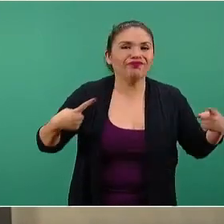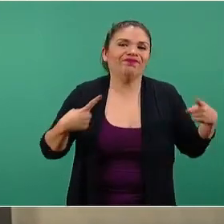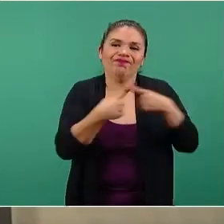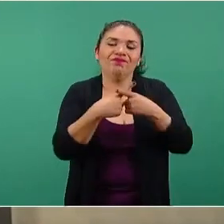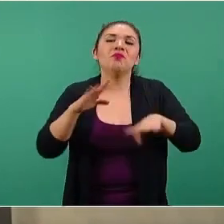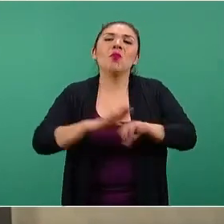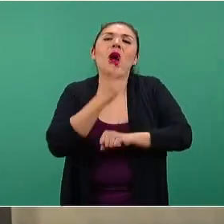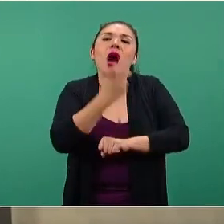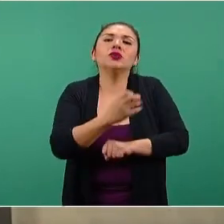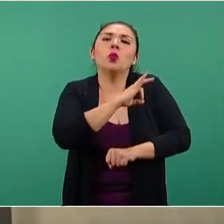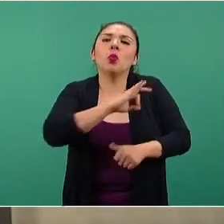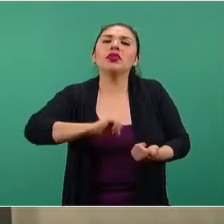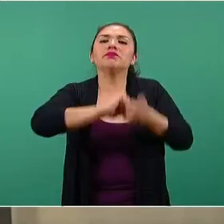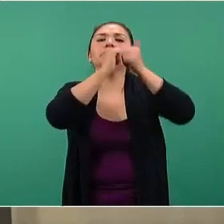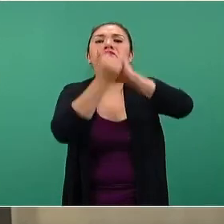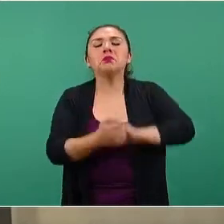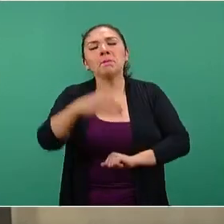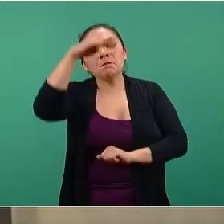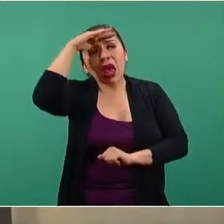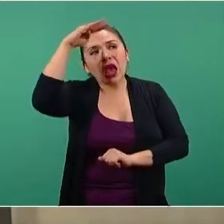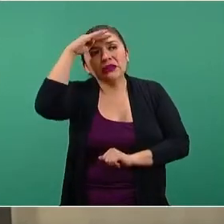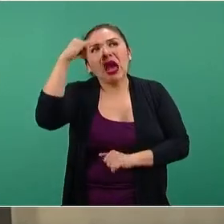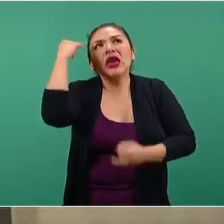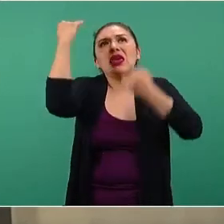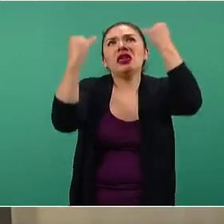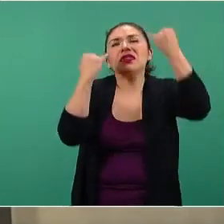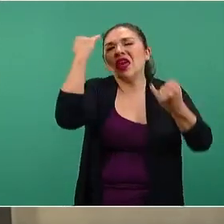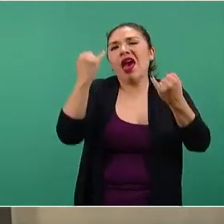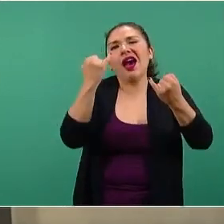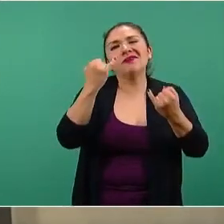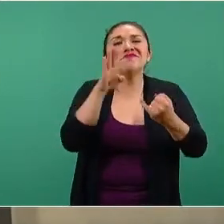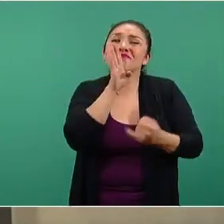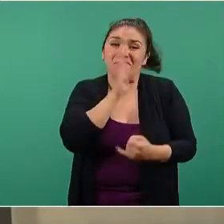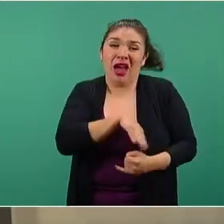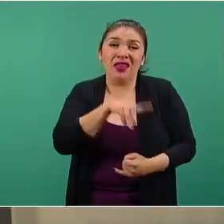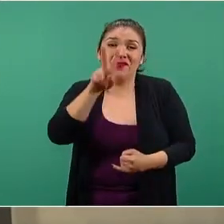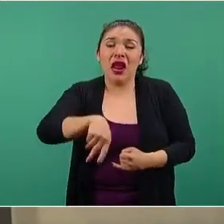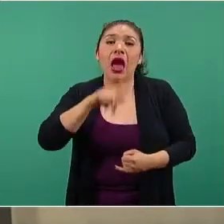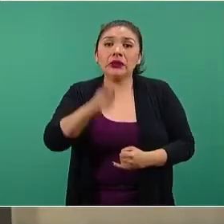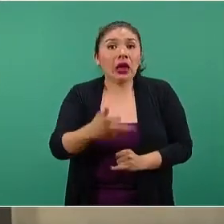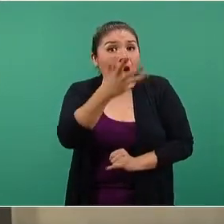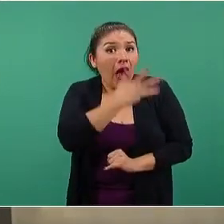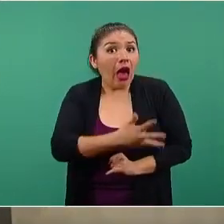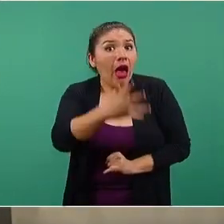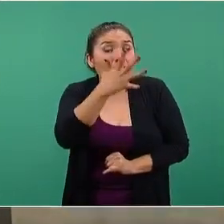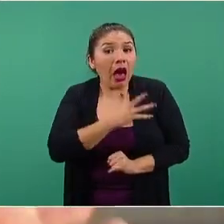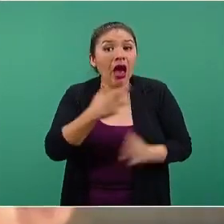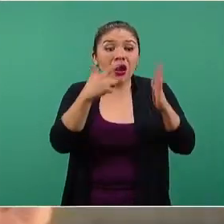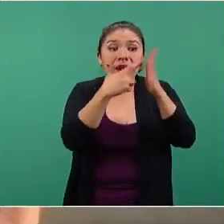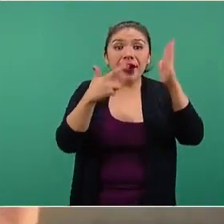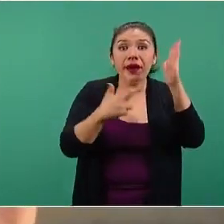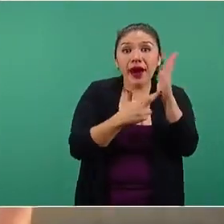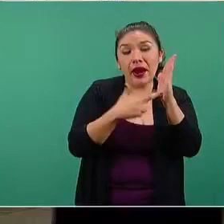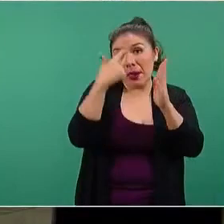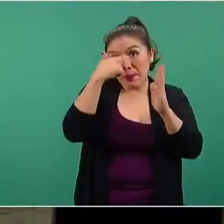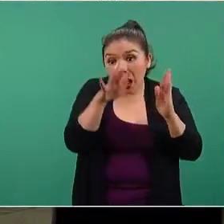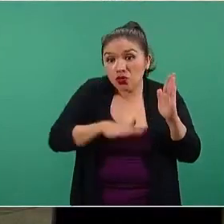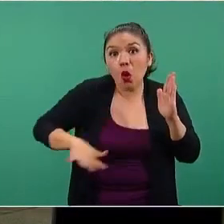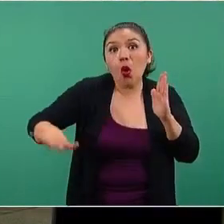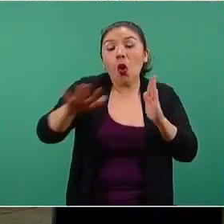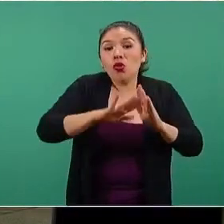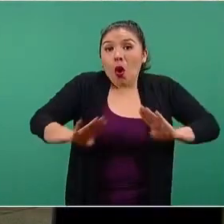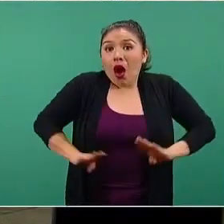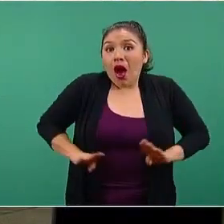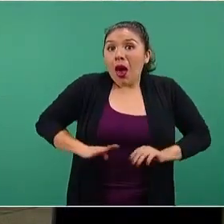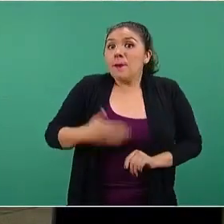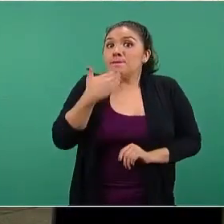da lugar a una idea muy desafortunada de que existen reglas generales o